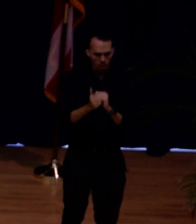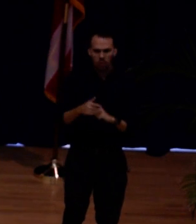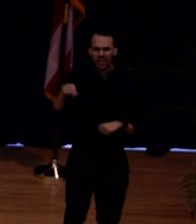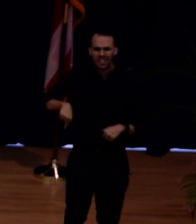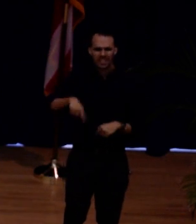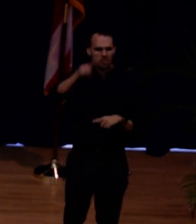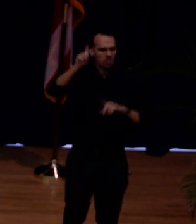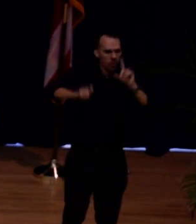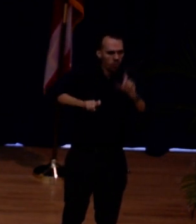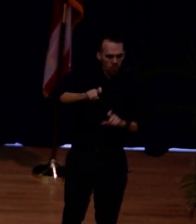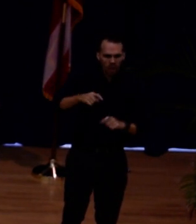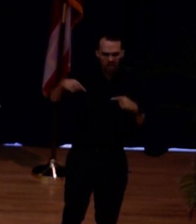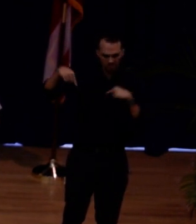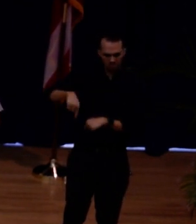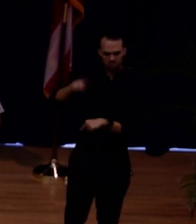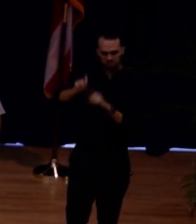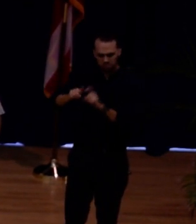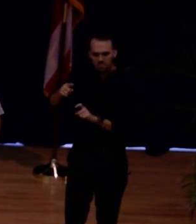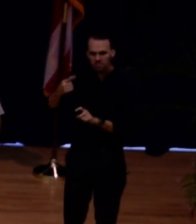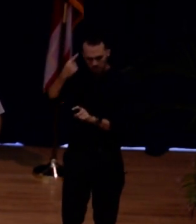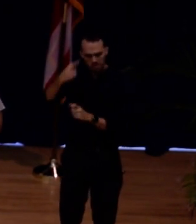esa pregunta, pero